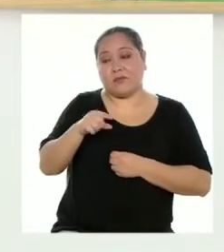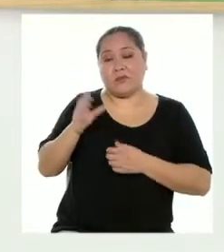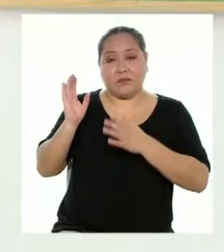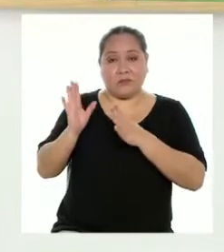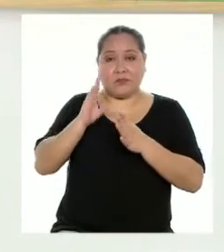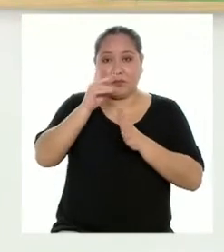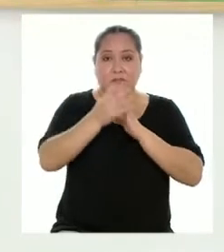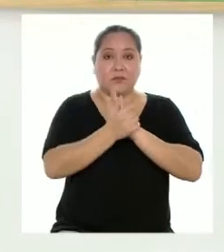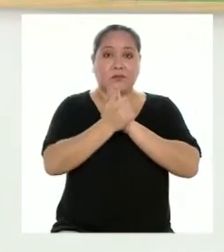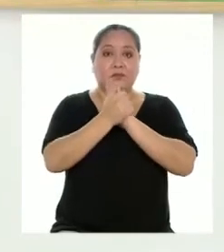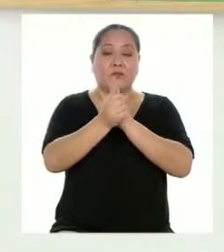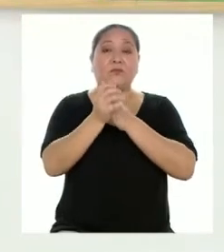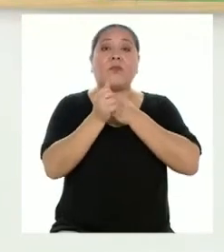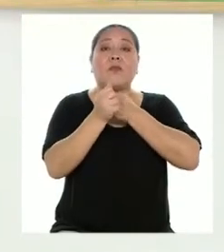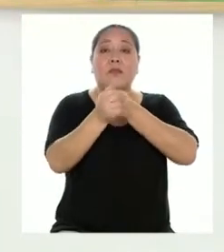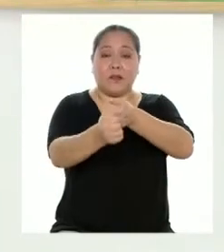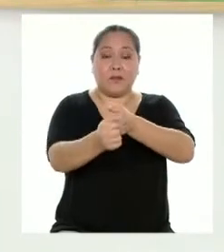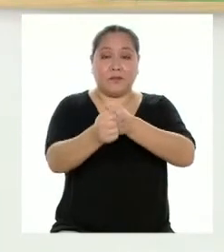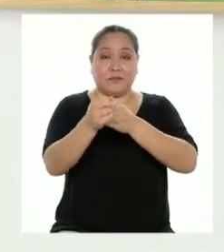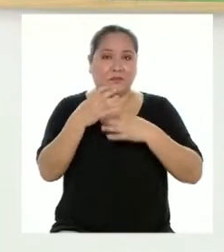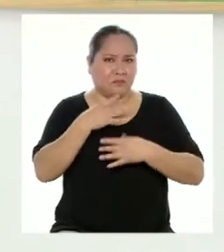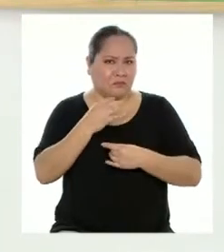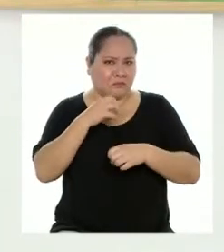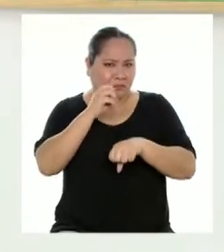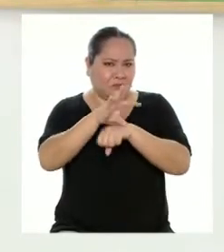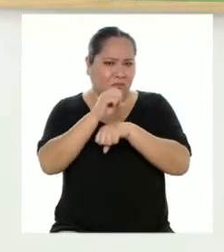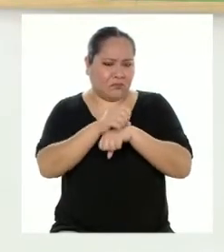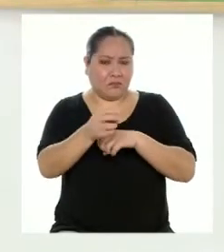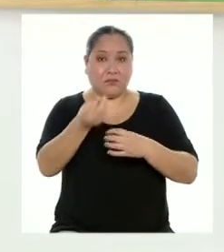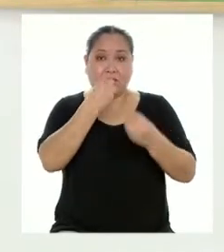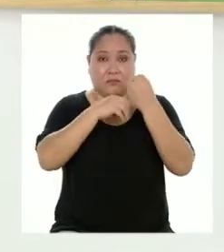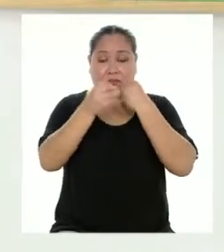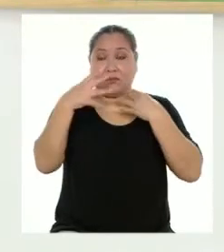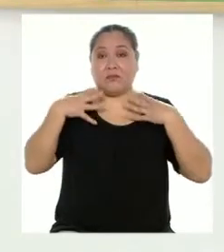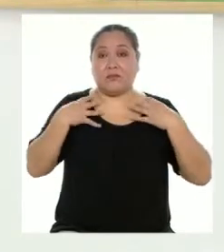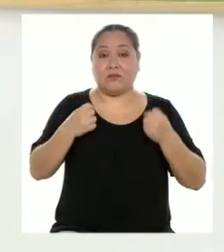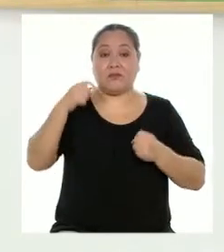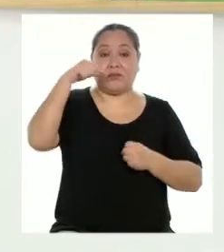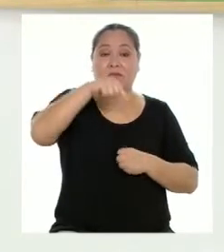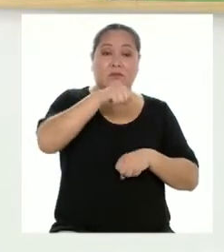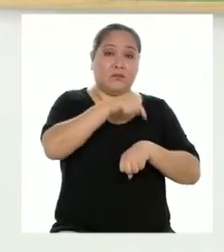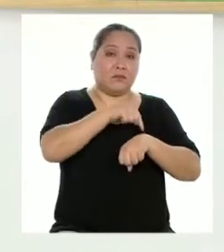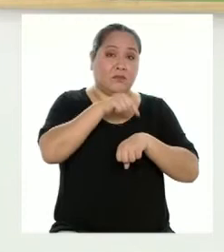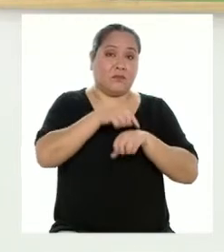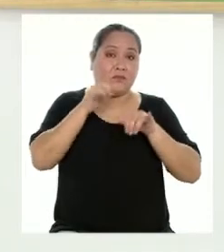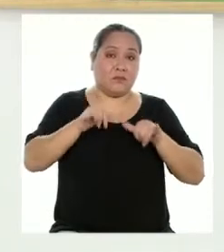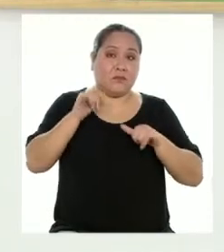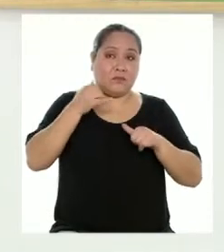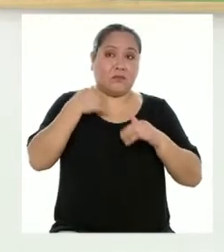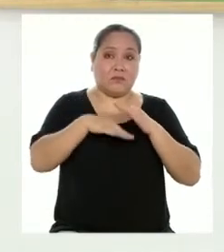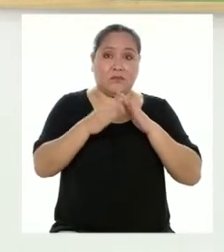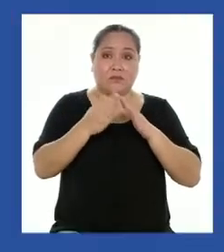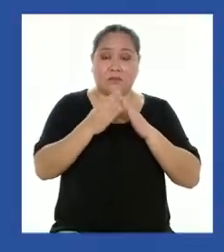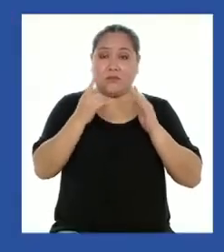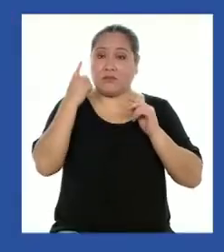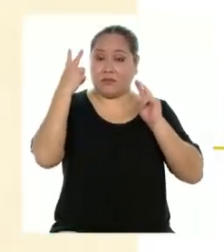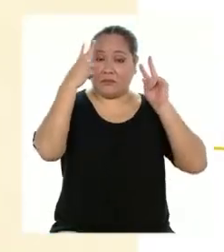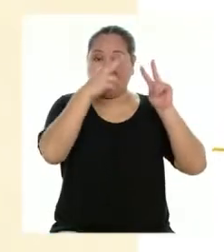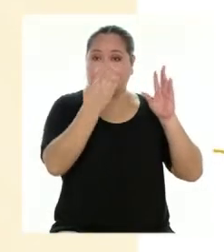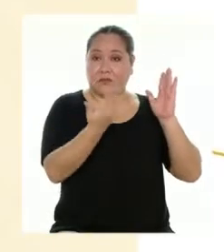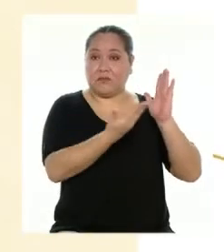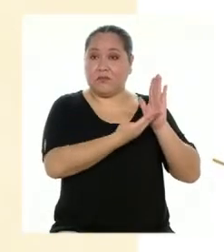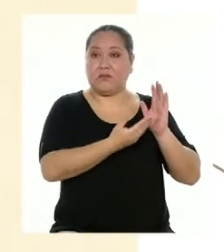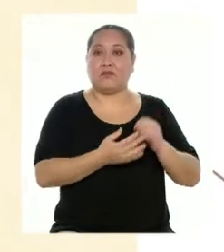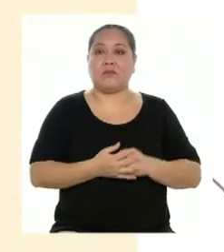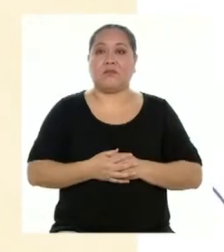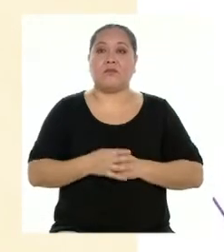muy interesante de recomendaciones para una alimentación saludable durante esta etapa de aislamiento social. Pueden revisarla aquí.